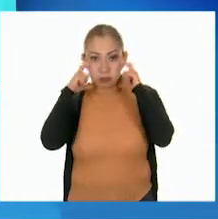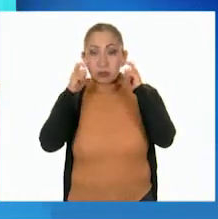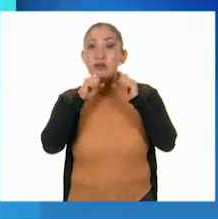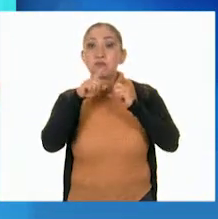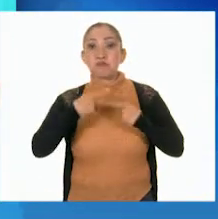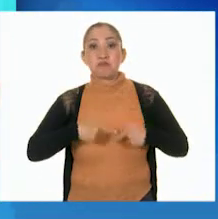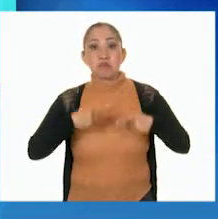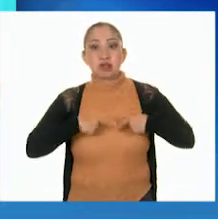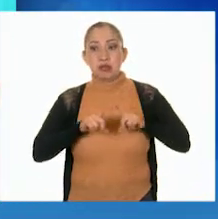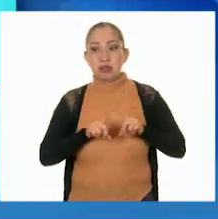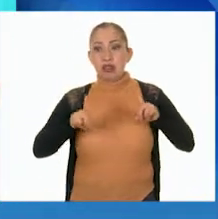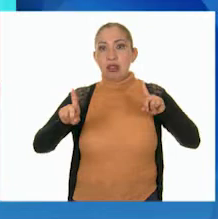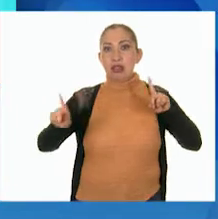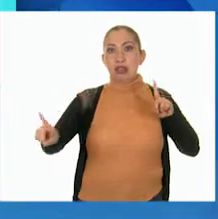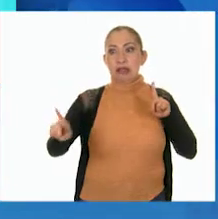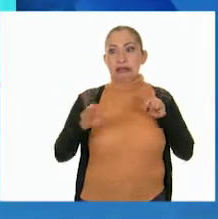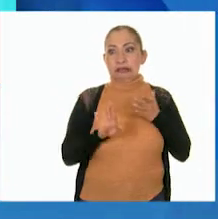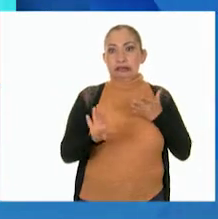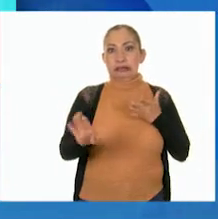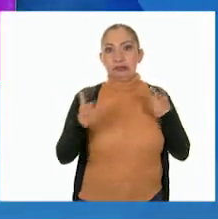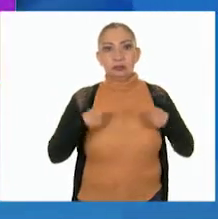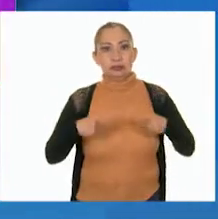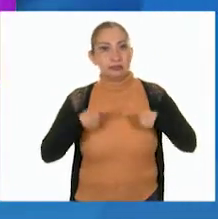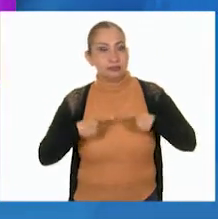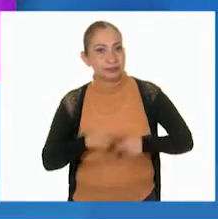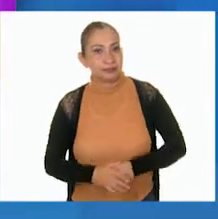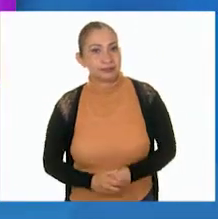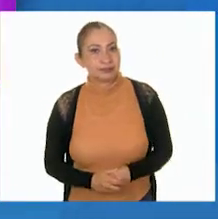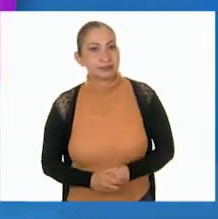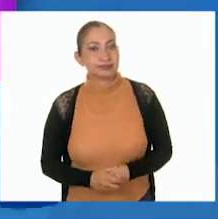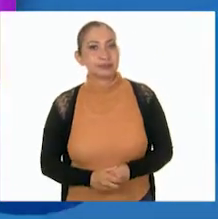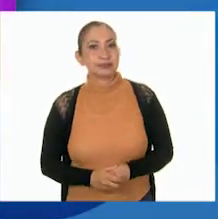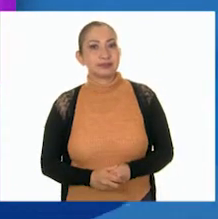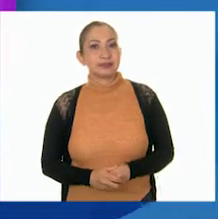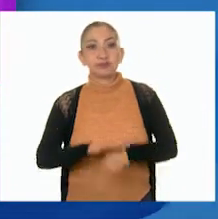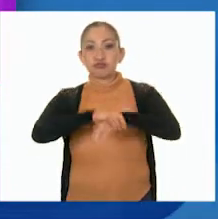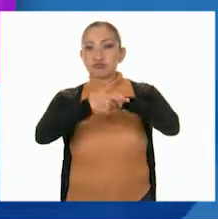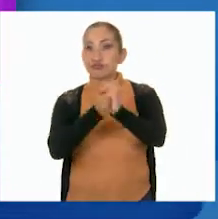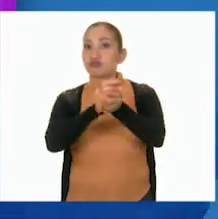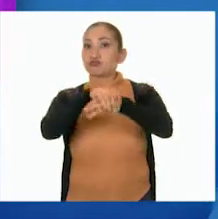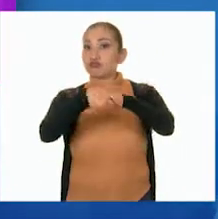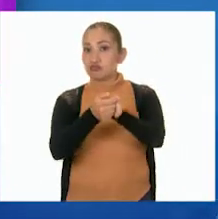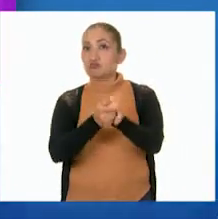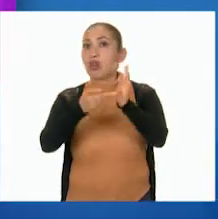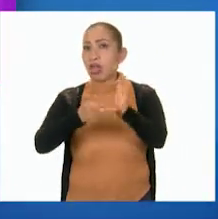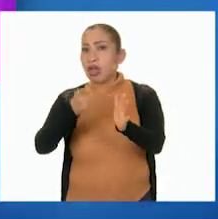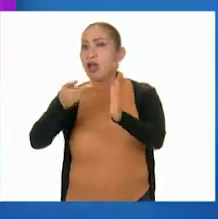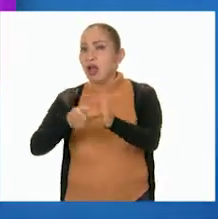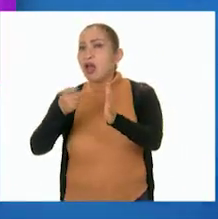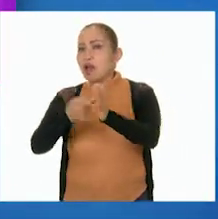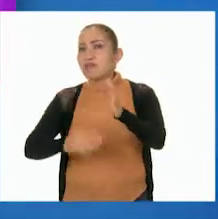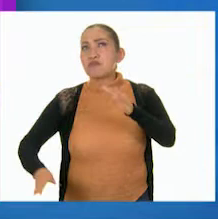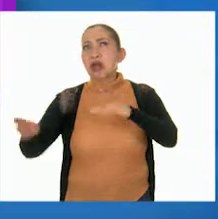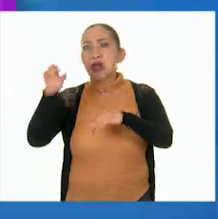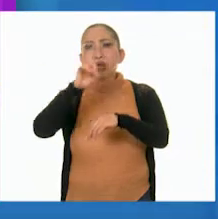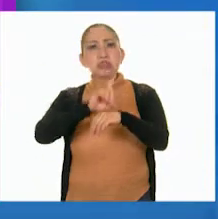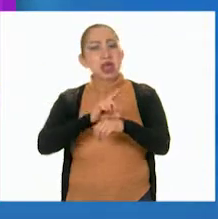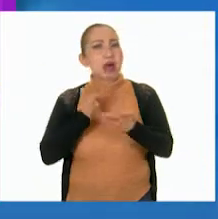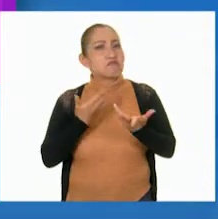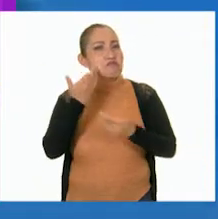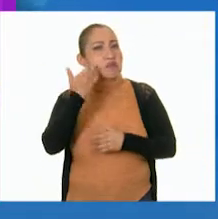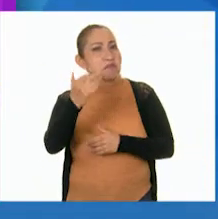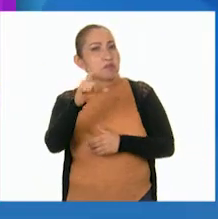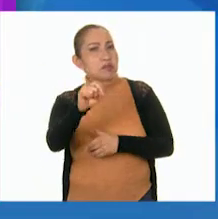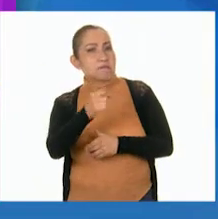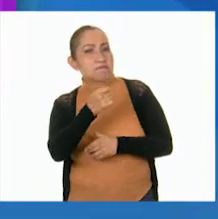una distancia mínima de 1.5 metros entre tú y los demás. Lávate las manos muy seguido con agua y jabón por lo menos